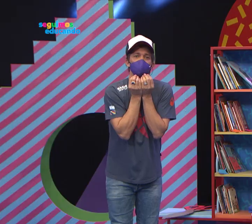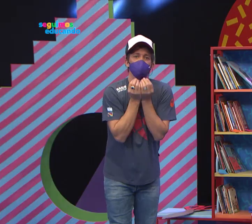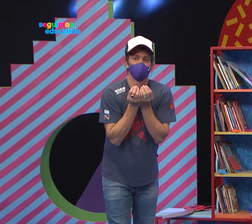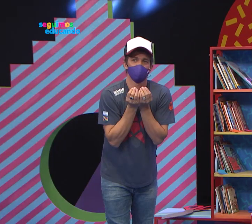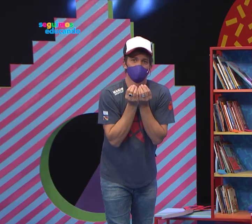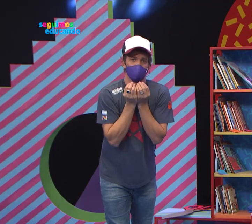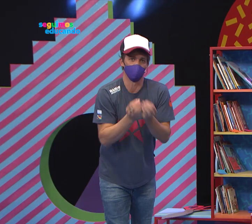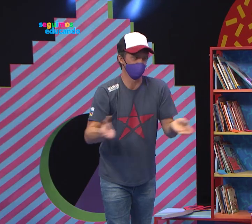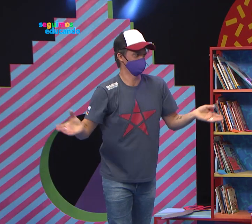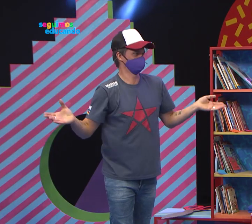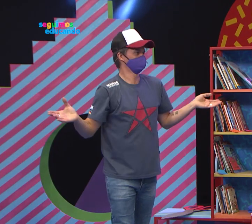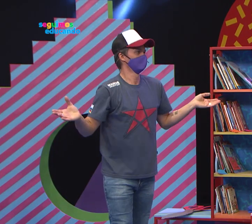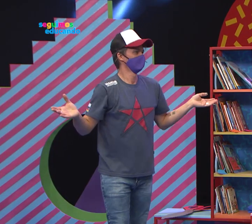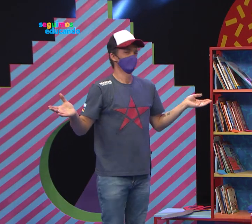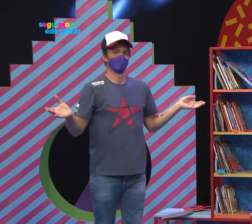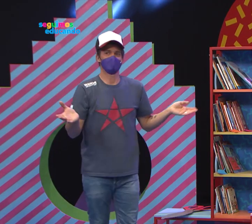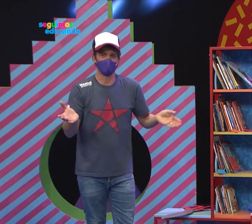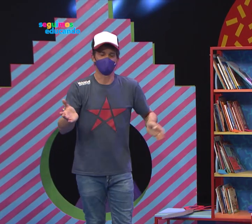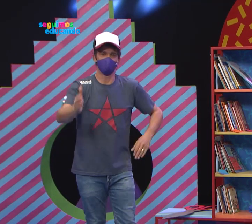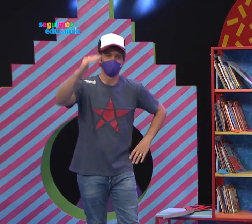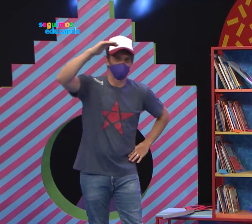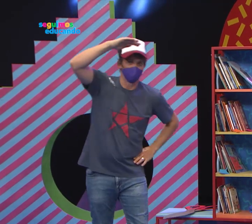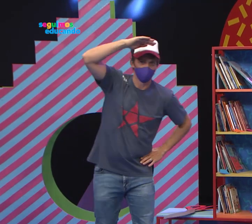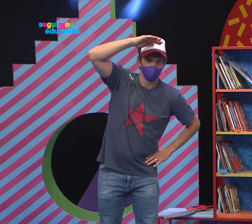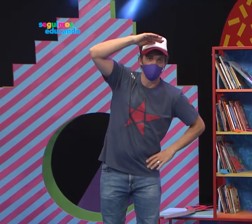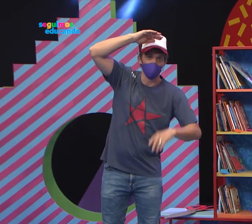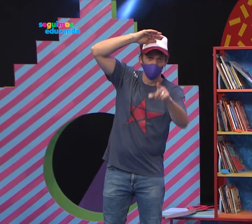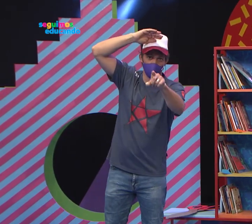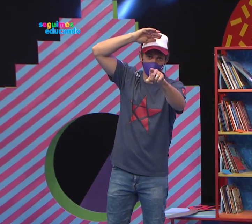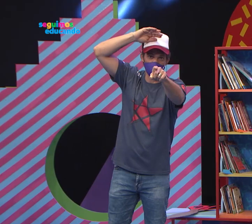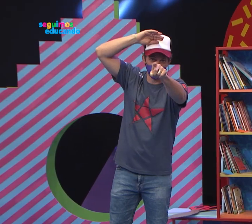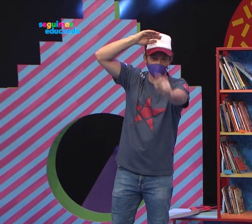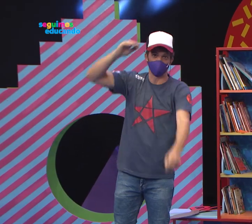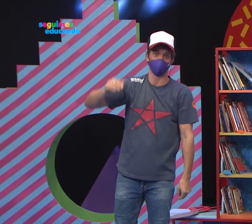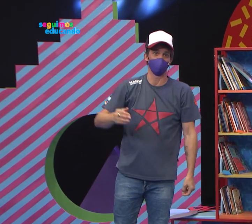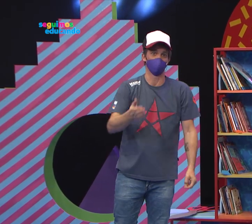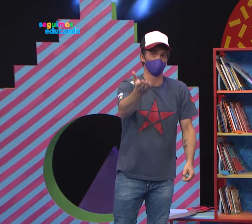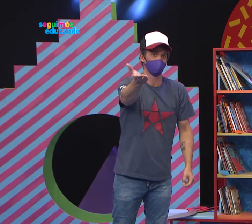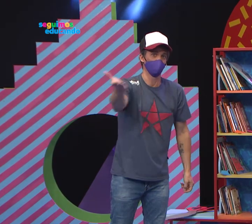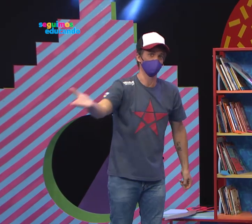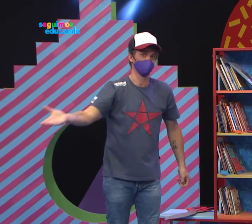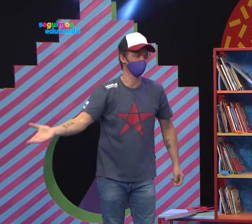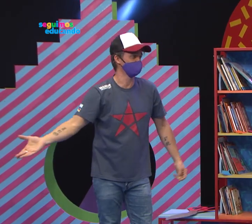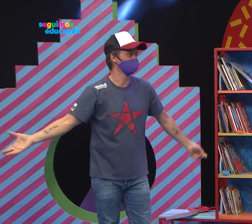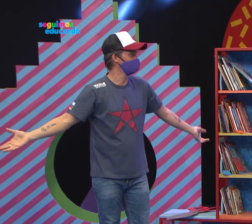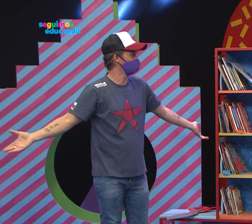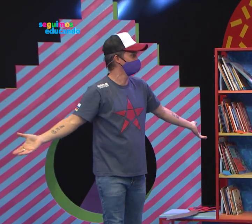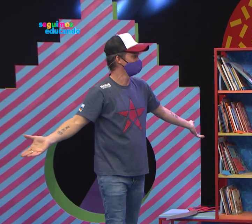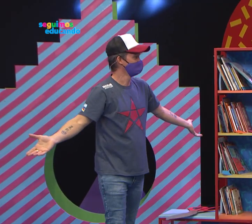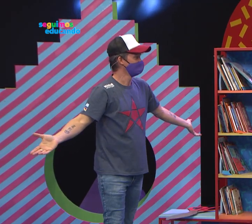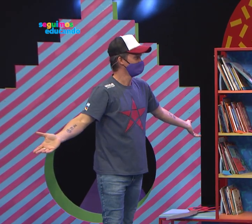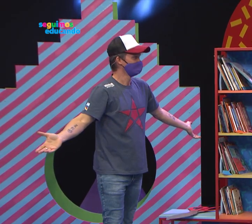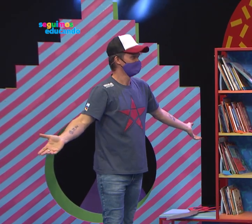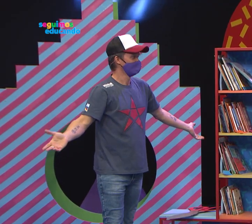no soñó que vuela? Ay, ¿quién no soñó? ¿Quién? Levante la mano. Ninguno. Ninguno está levantando la mano porque todos soñaron que vuela. ¿Y